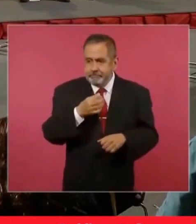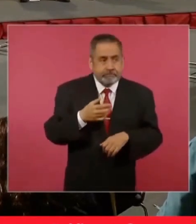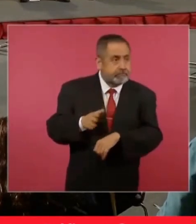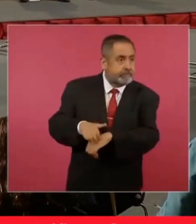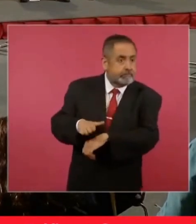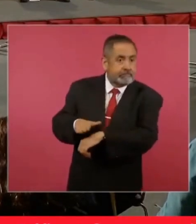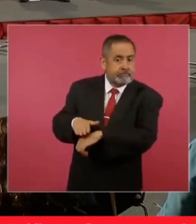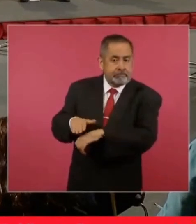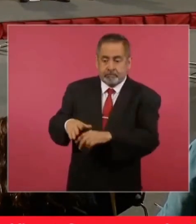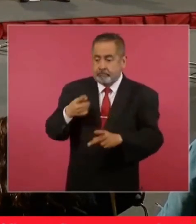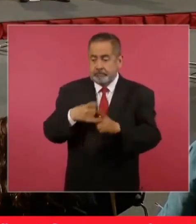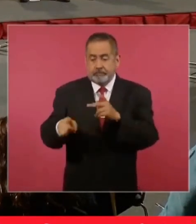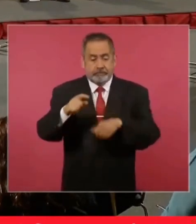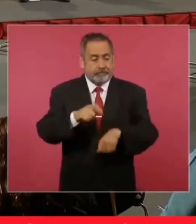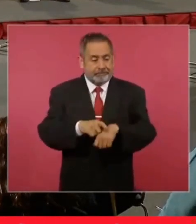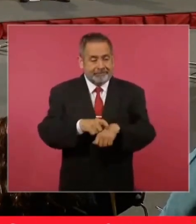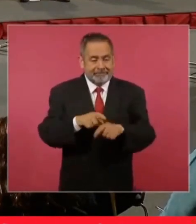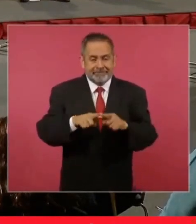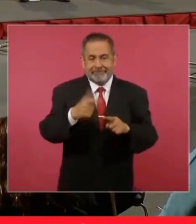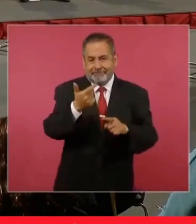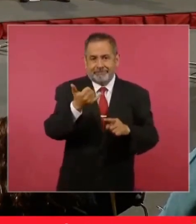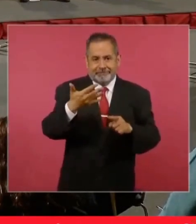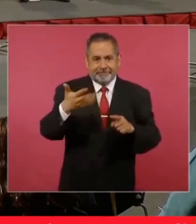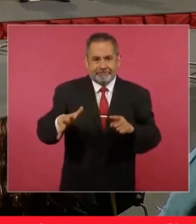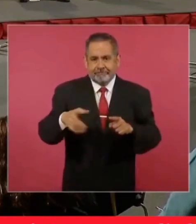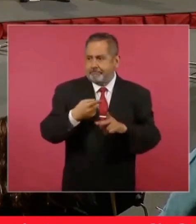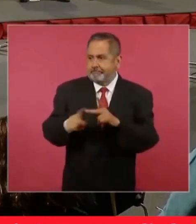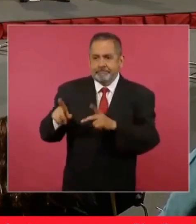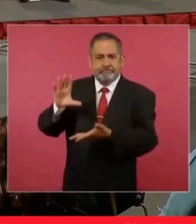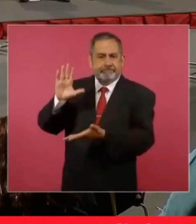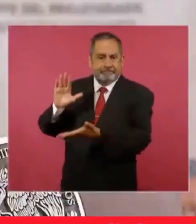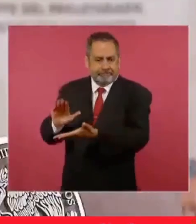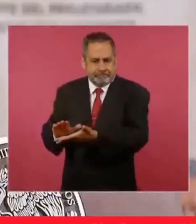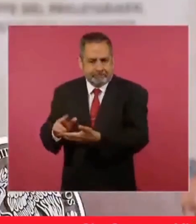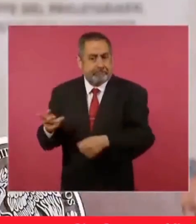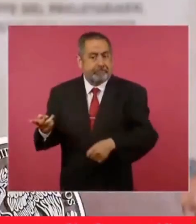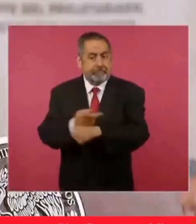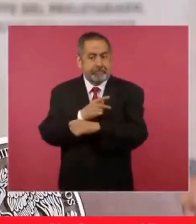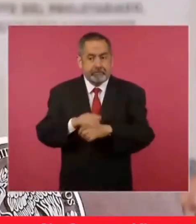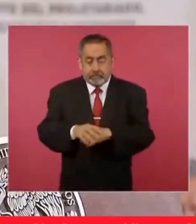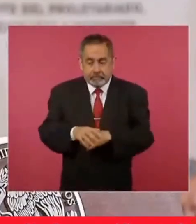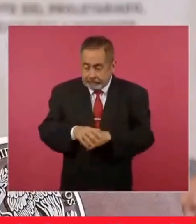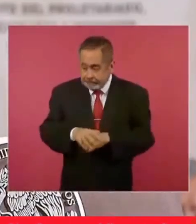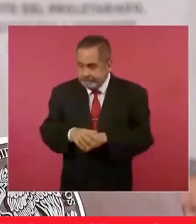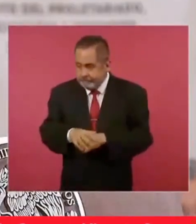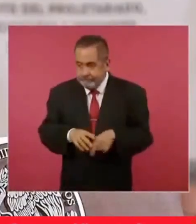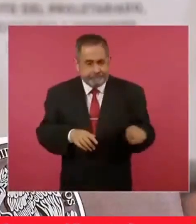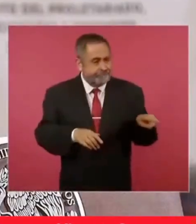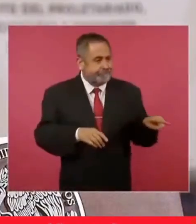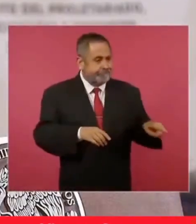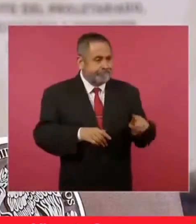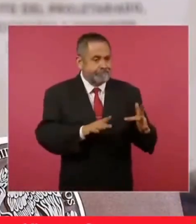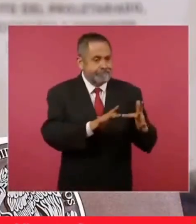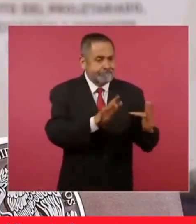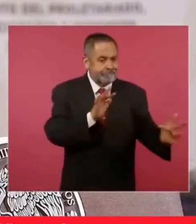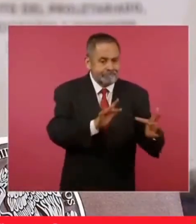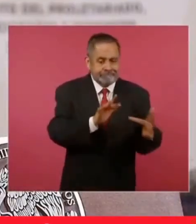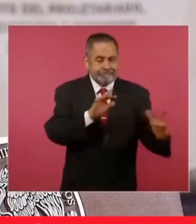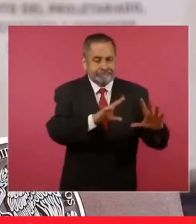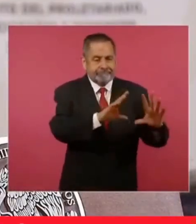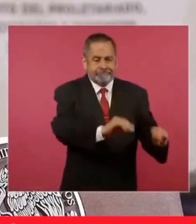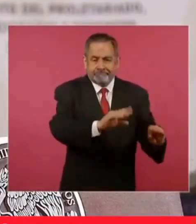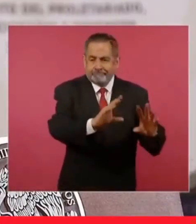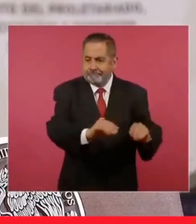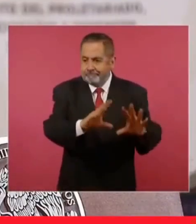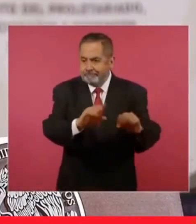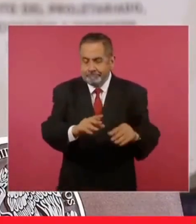de esa hora, de las 19:10. Y sucedió más desconexión de generación en los siguientes